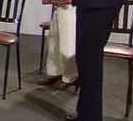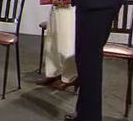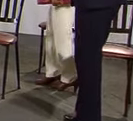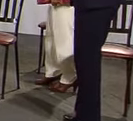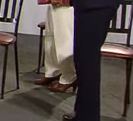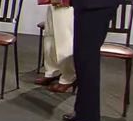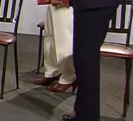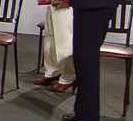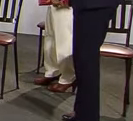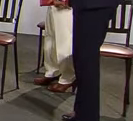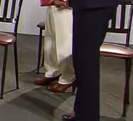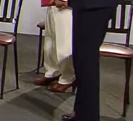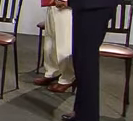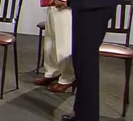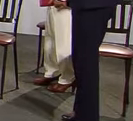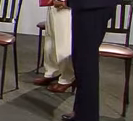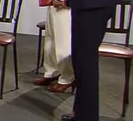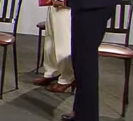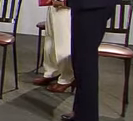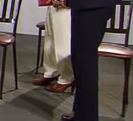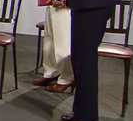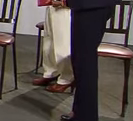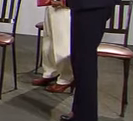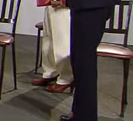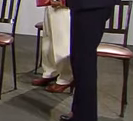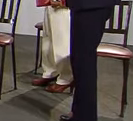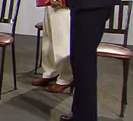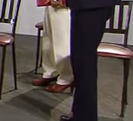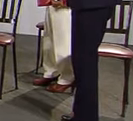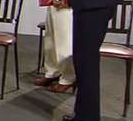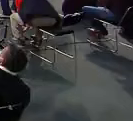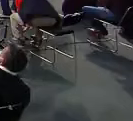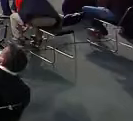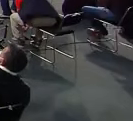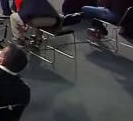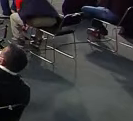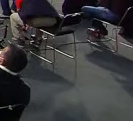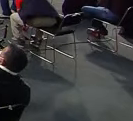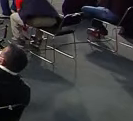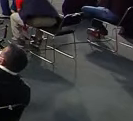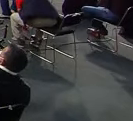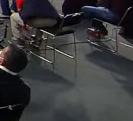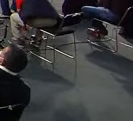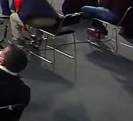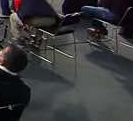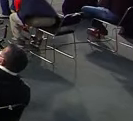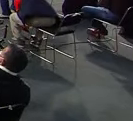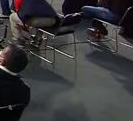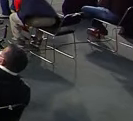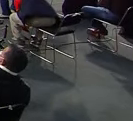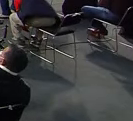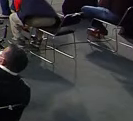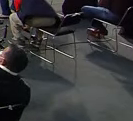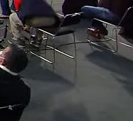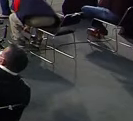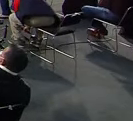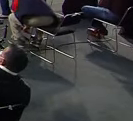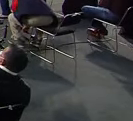Sí. A ver, hago el compromiso de que mañana todos se